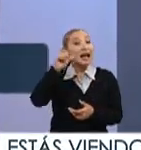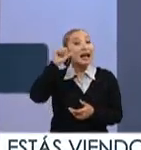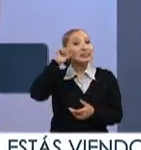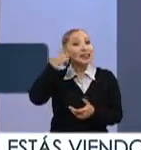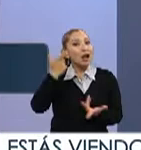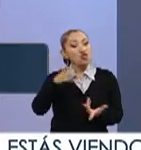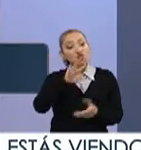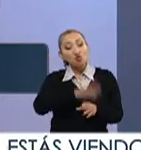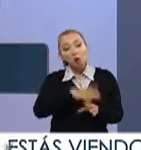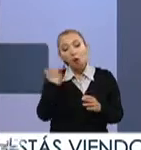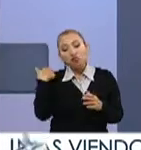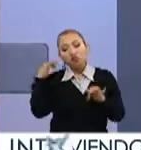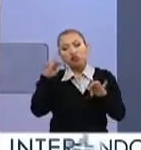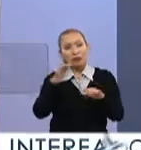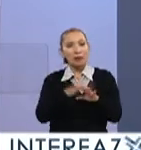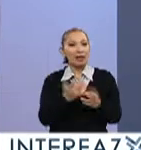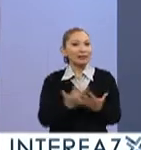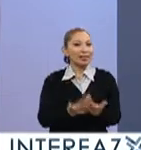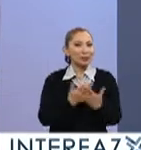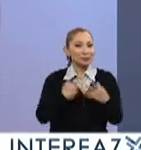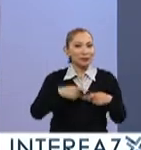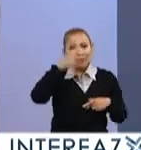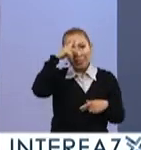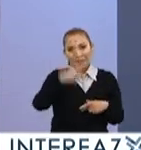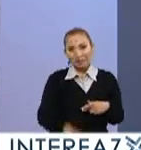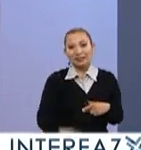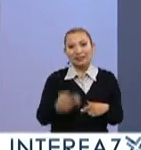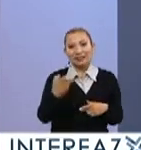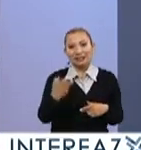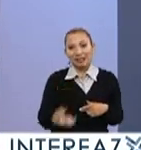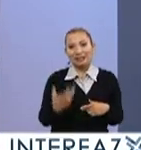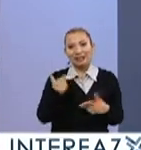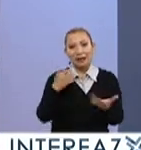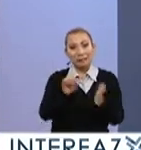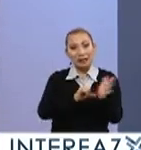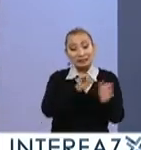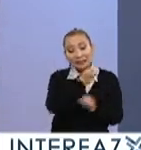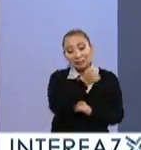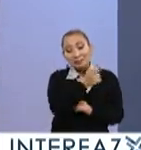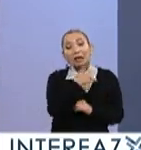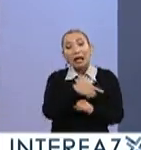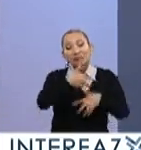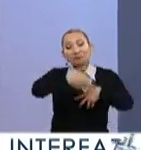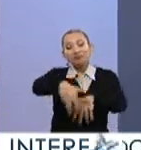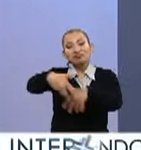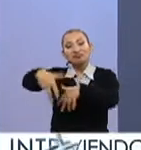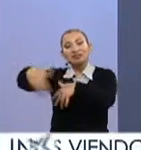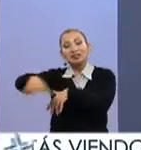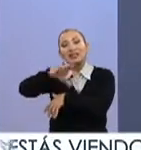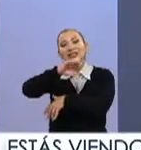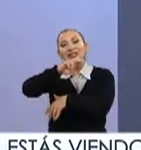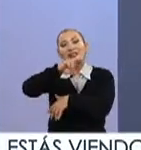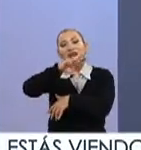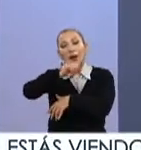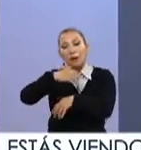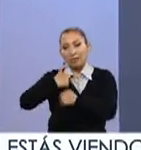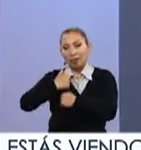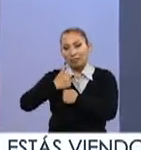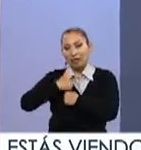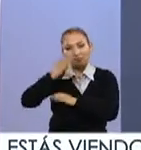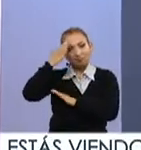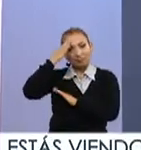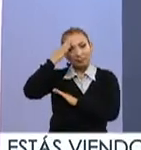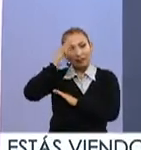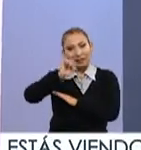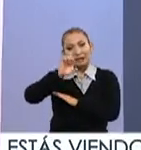se vivió uno de los eventos más esperados por los mexicanos estos meses de septiembre, que es el desfile cívico-militar, encabezado